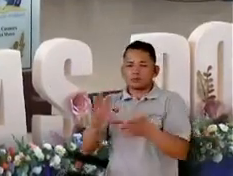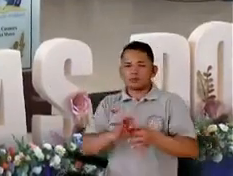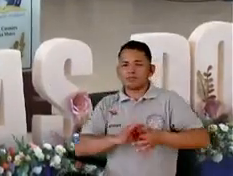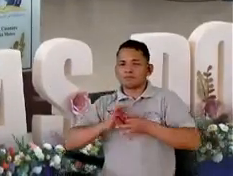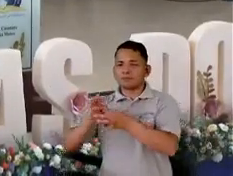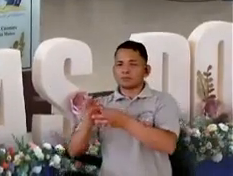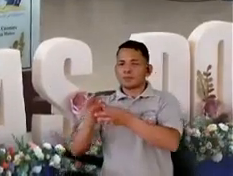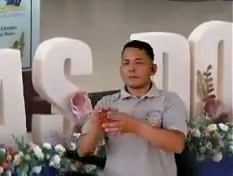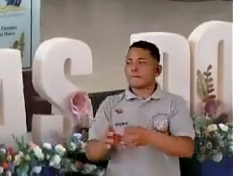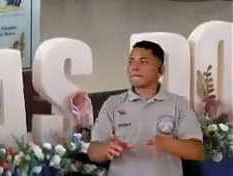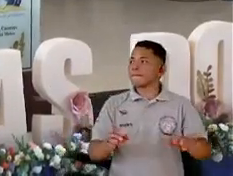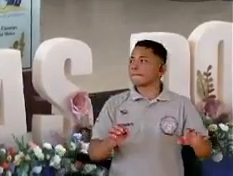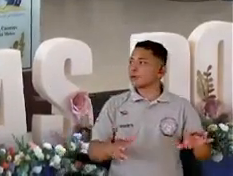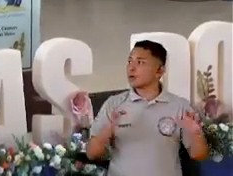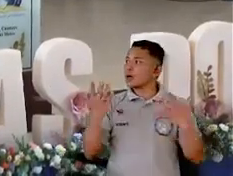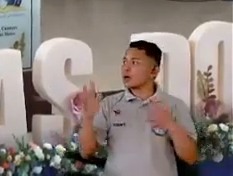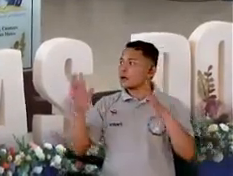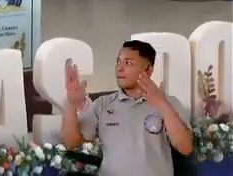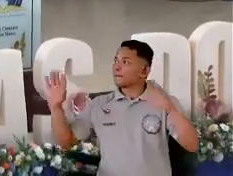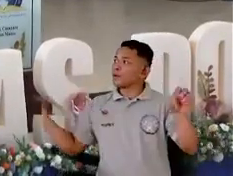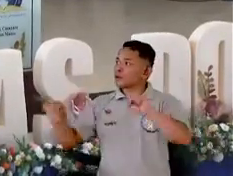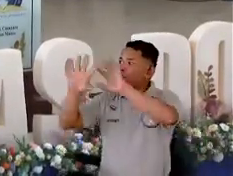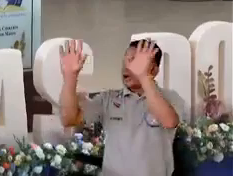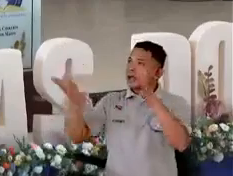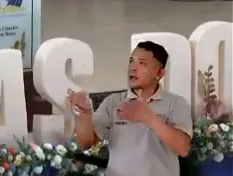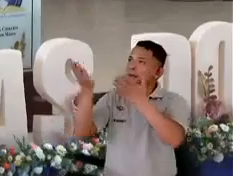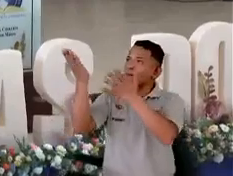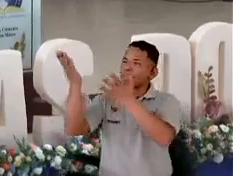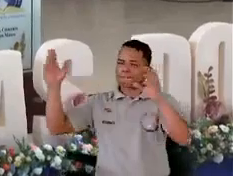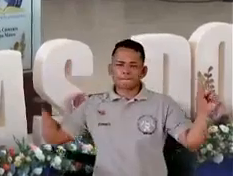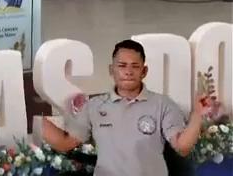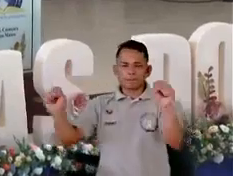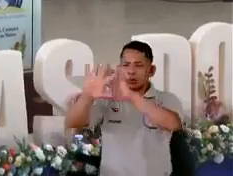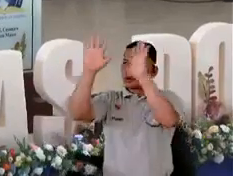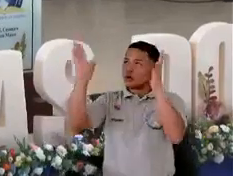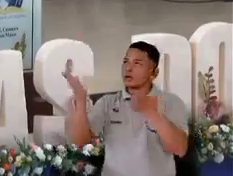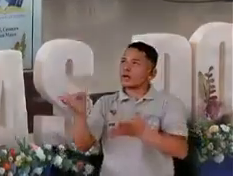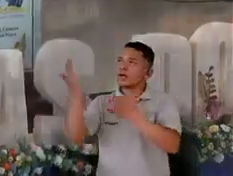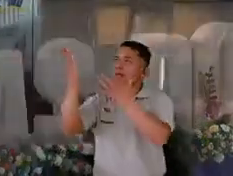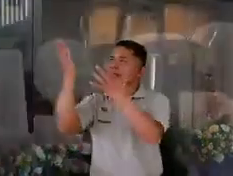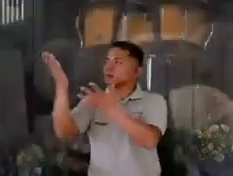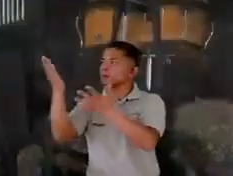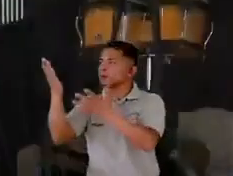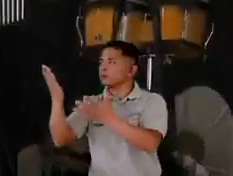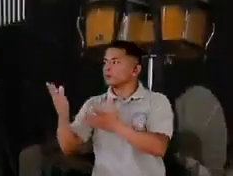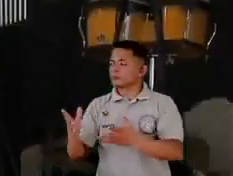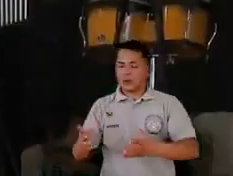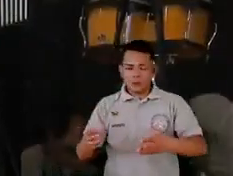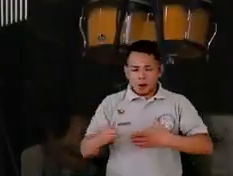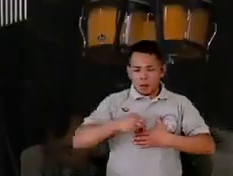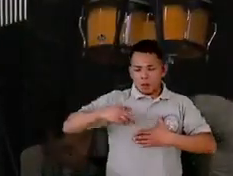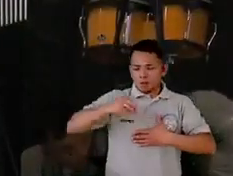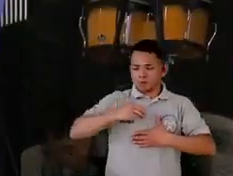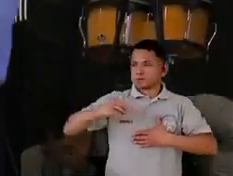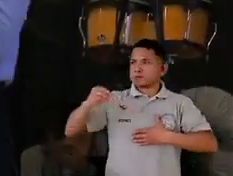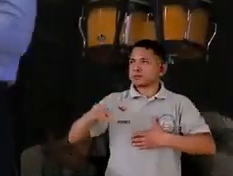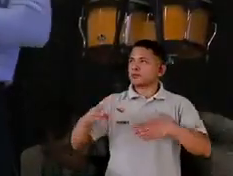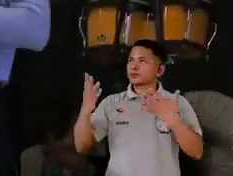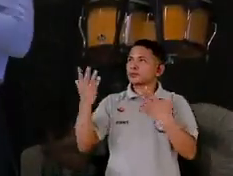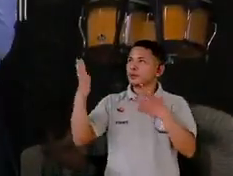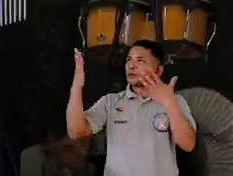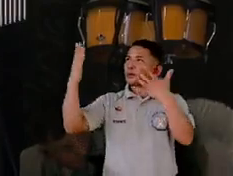una voz. Gloria a Él, gloria a Él, gloria a Él. Mi alma te